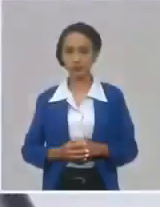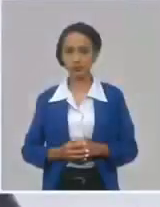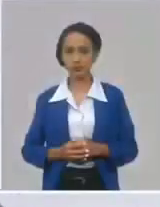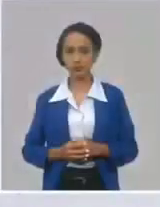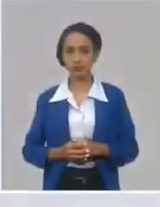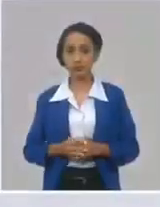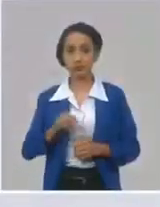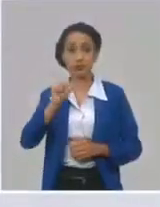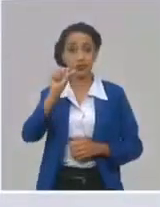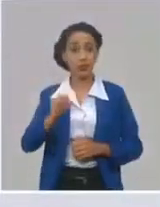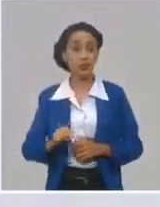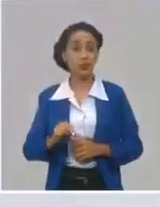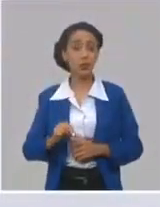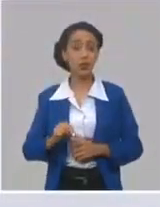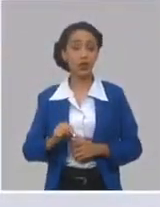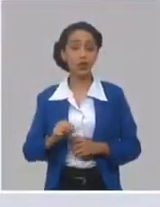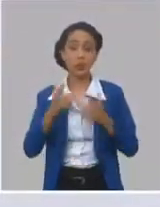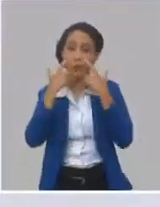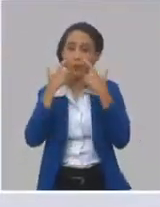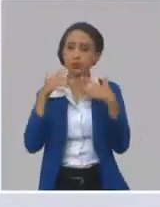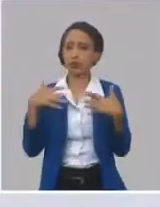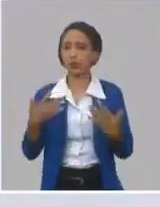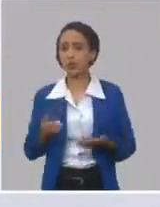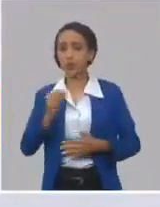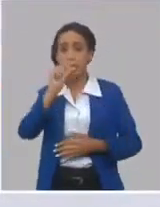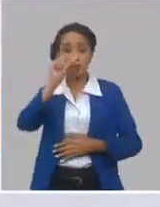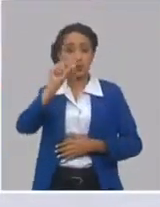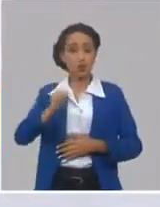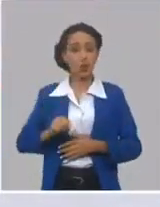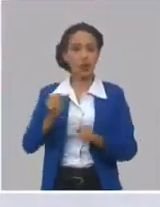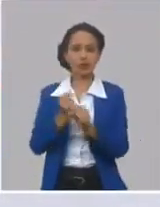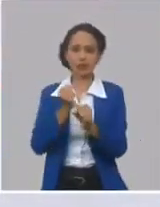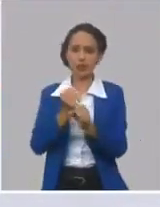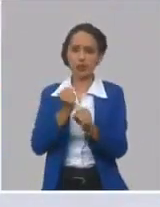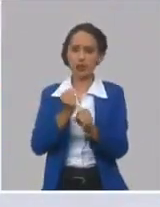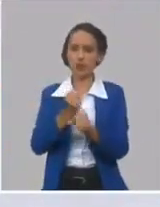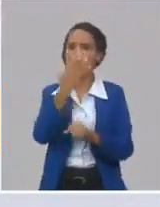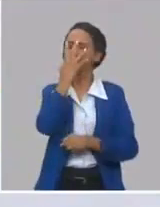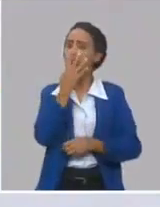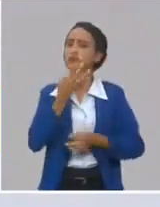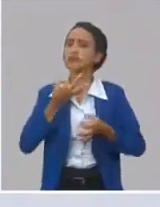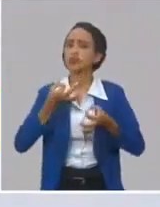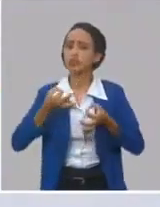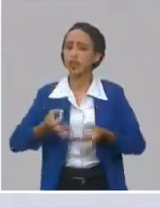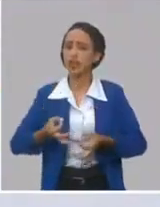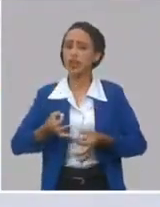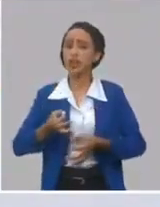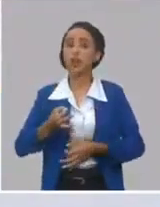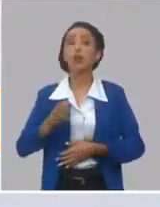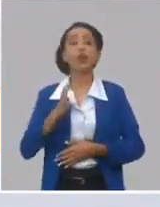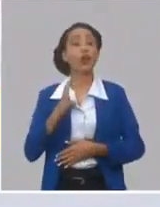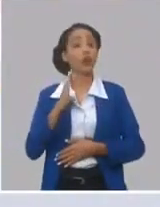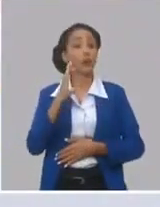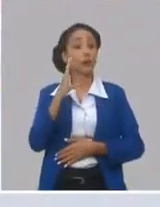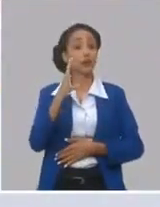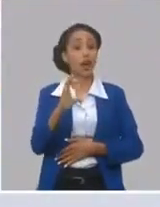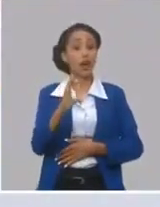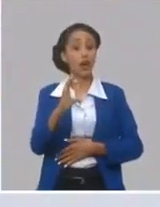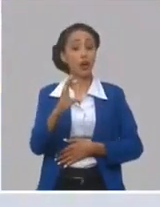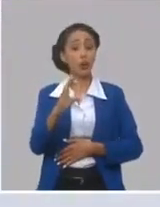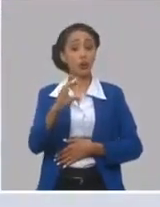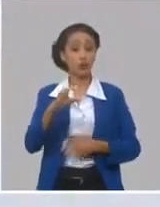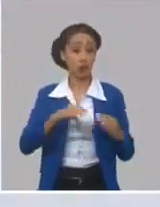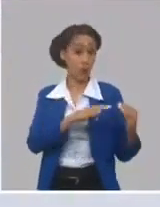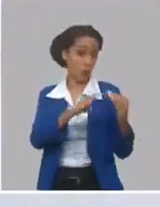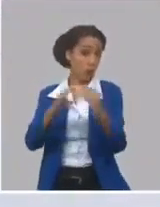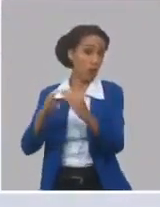persona de prestigio, un hombre trabajador, serio, que lo respeten, que sea respetado en su